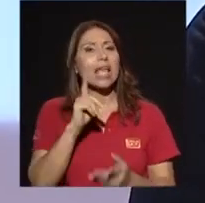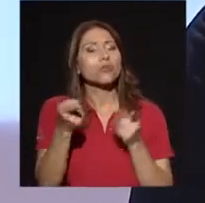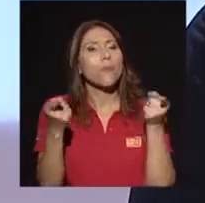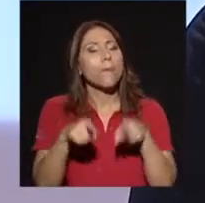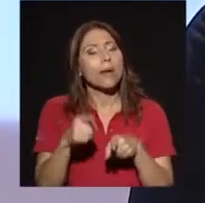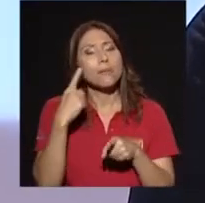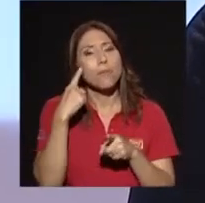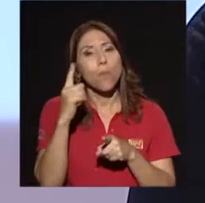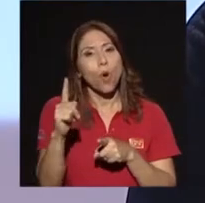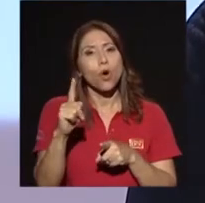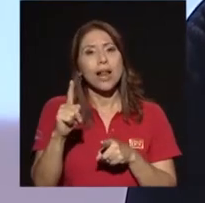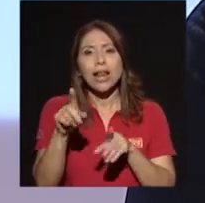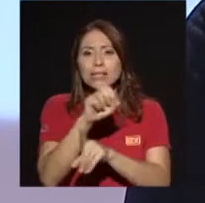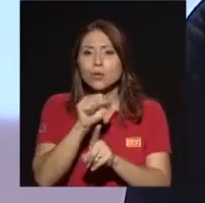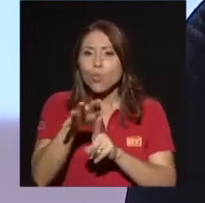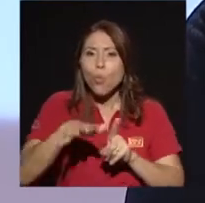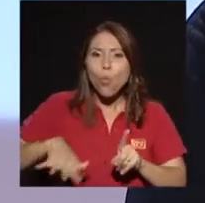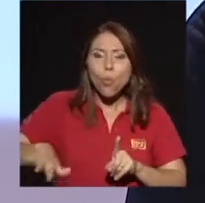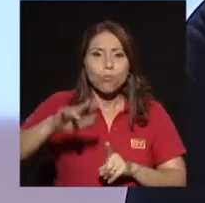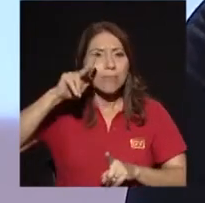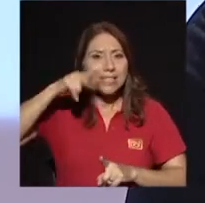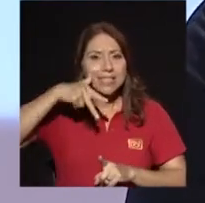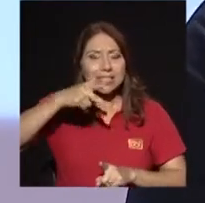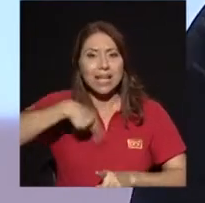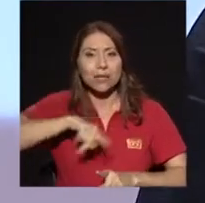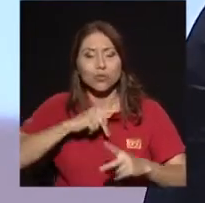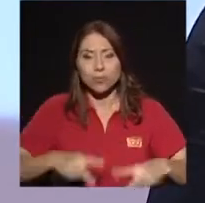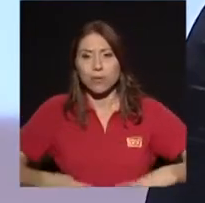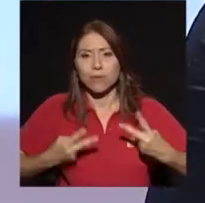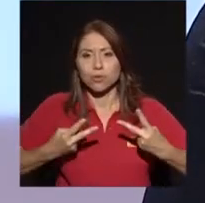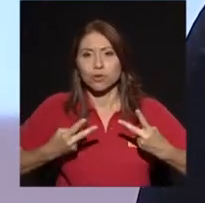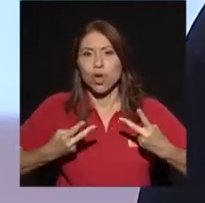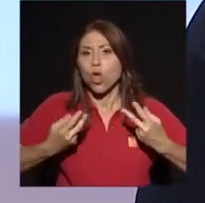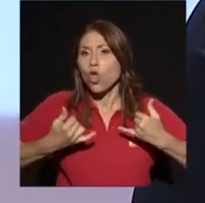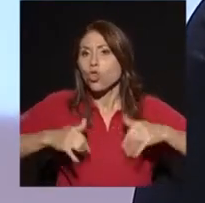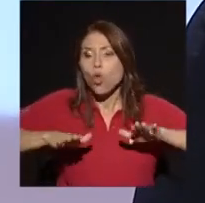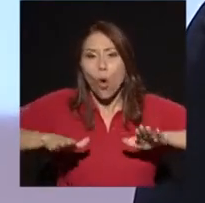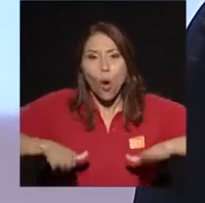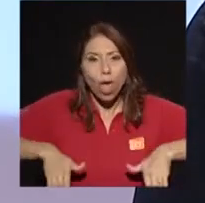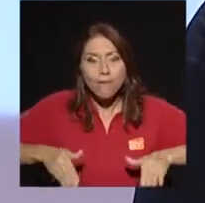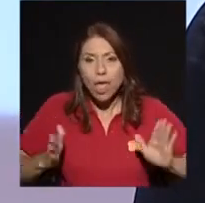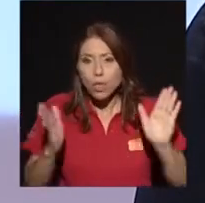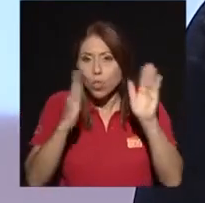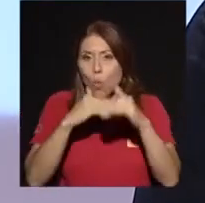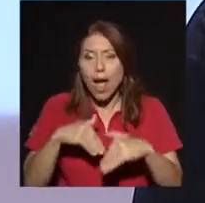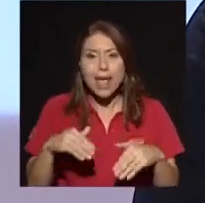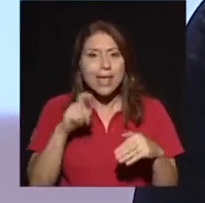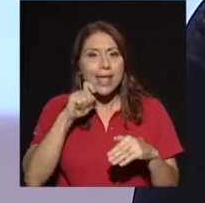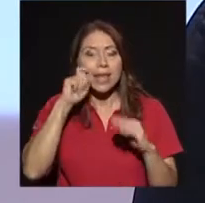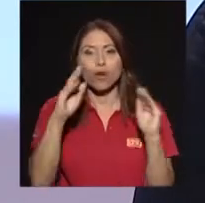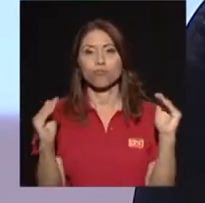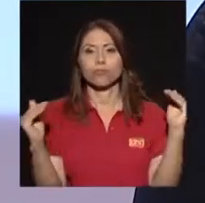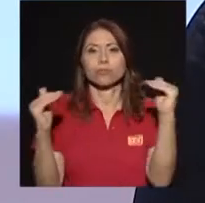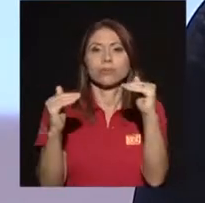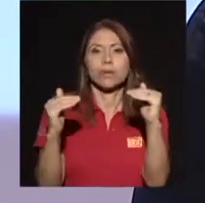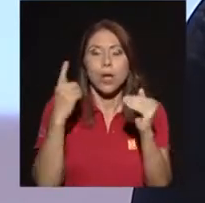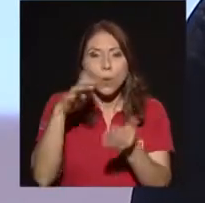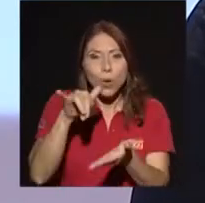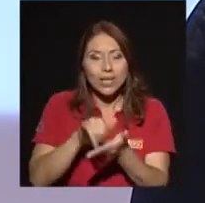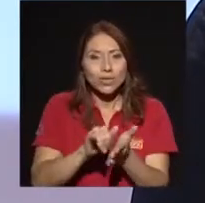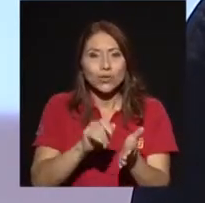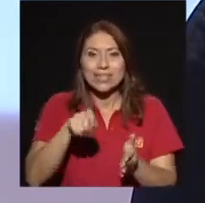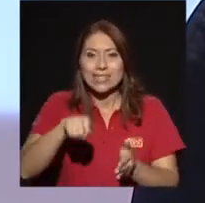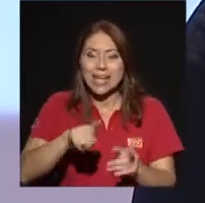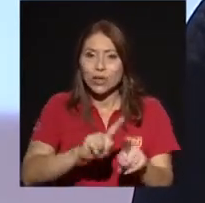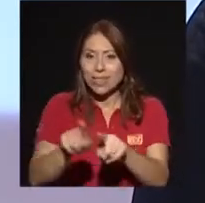dinámica machista, ¿verdad?, en la que vivimos. Todavía no hemos podido alcanzar la equidad de género, entonces por eso es necesario que a distintos colectivos